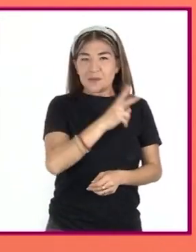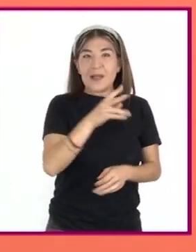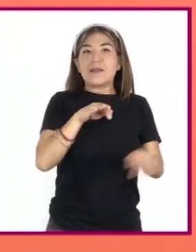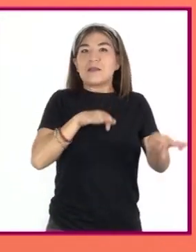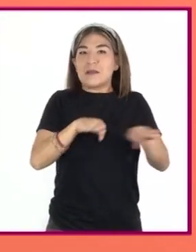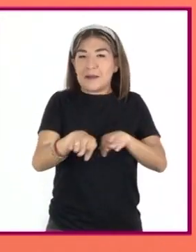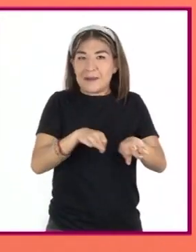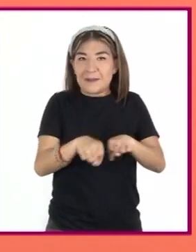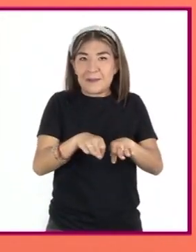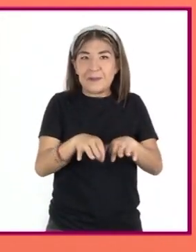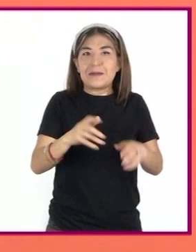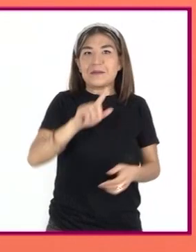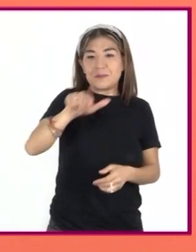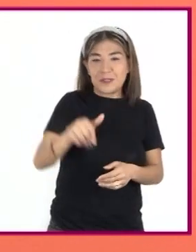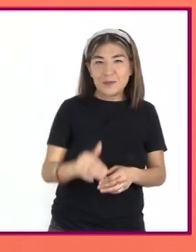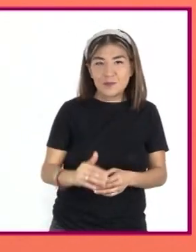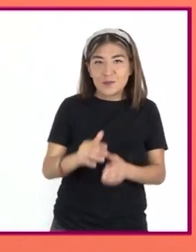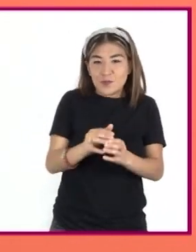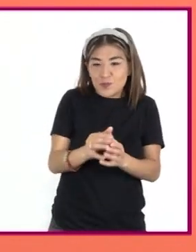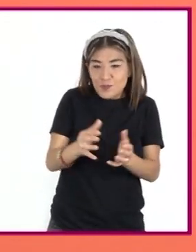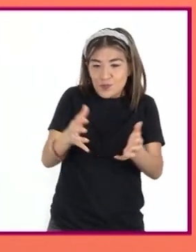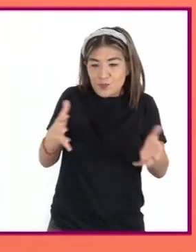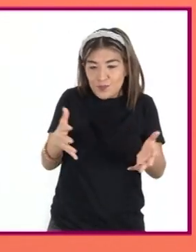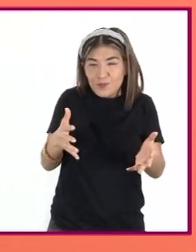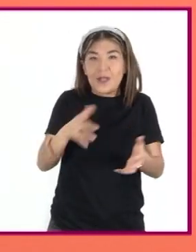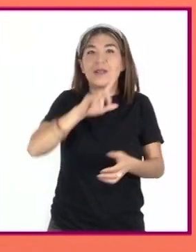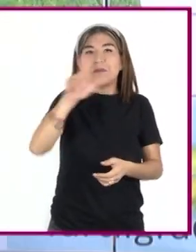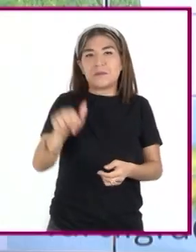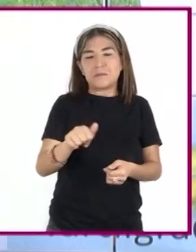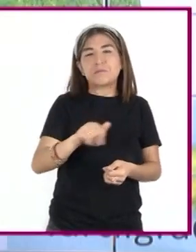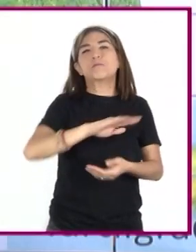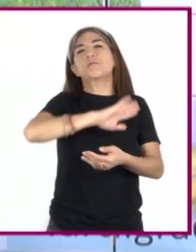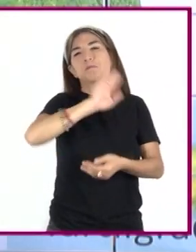trabaja, crece, se reproduce y muere.